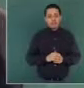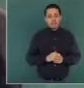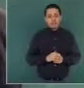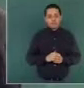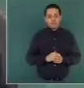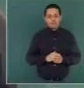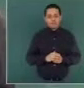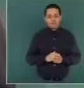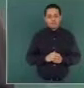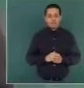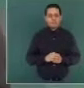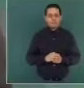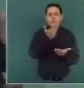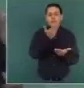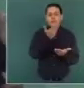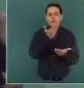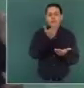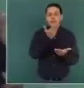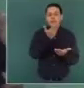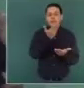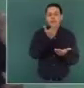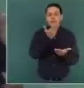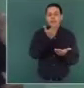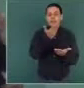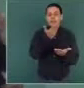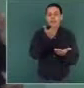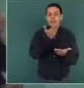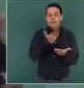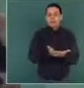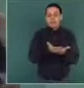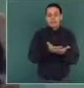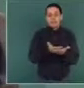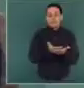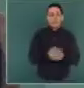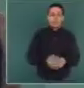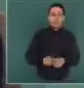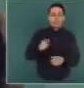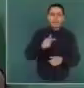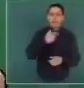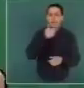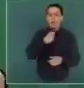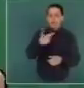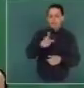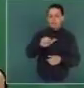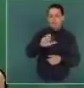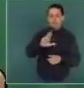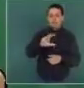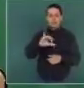y como también se está ventilando el caso del señor García Luna,